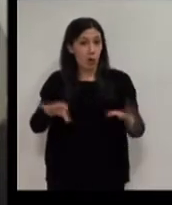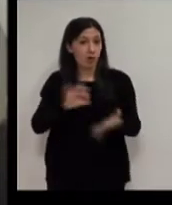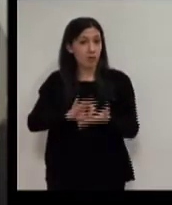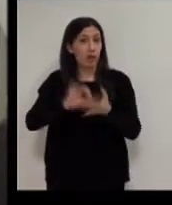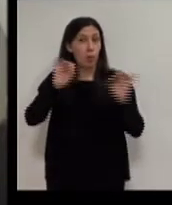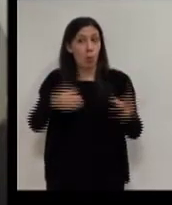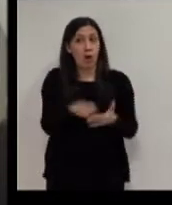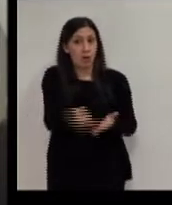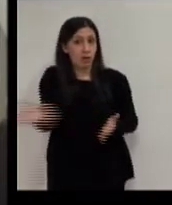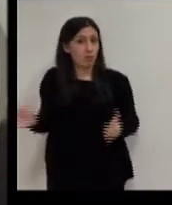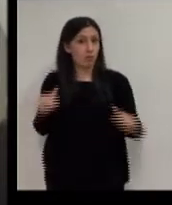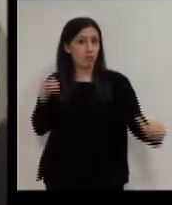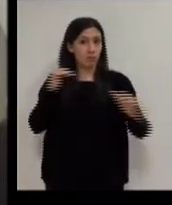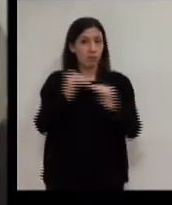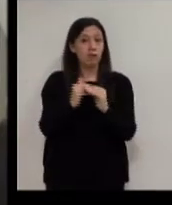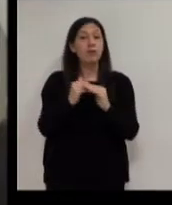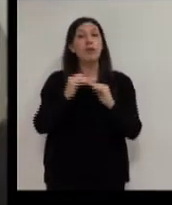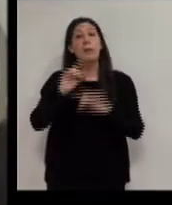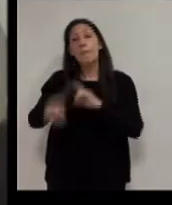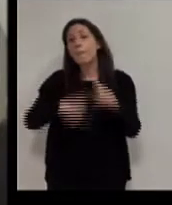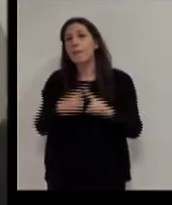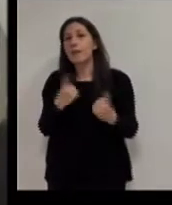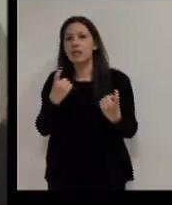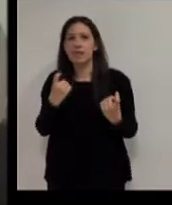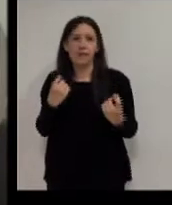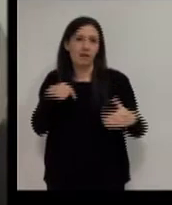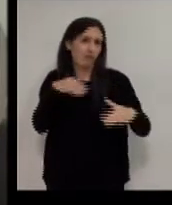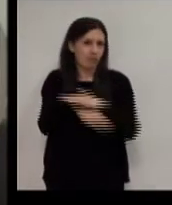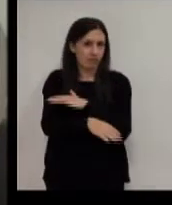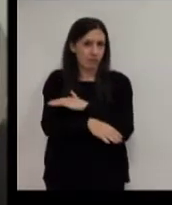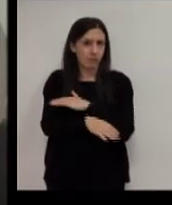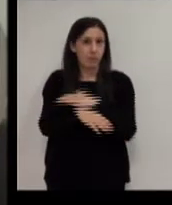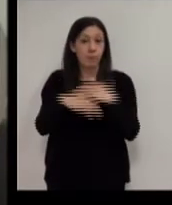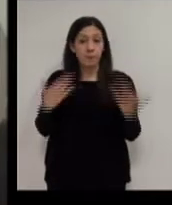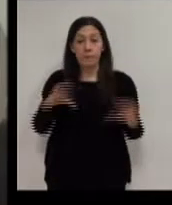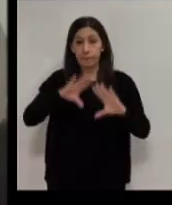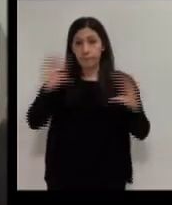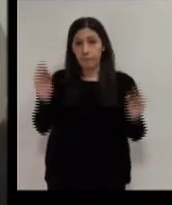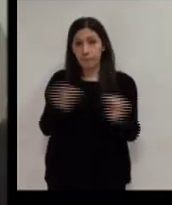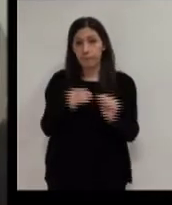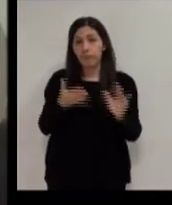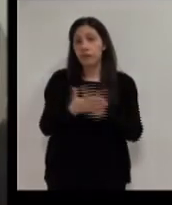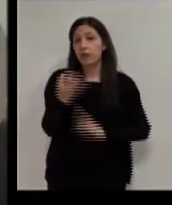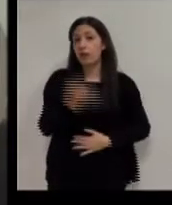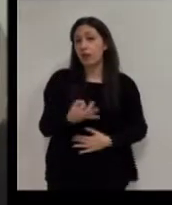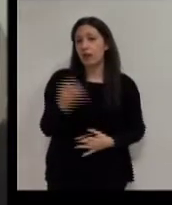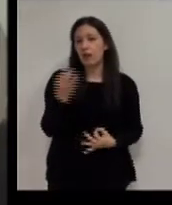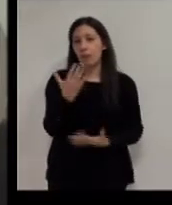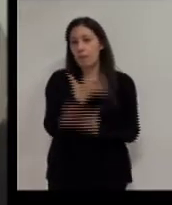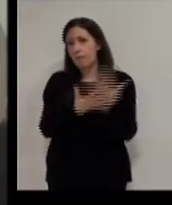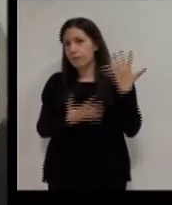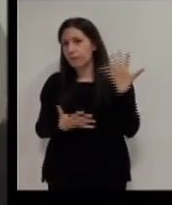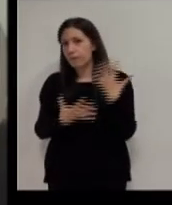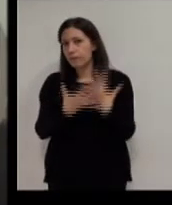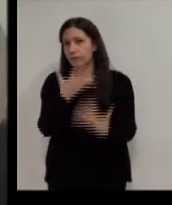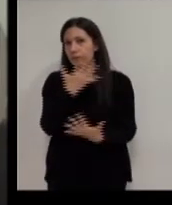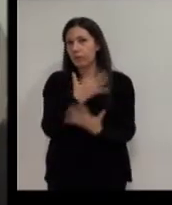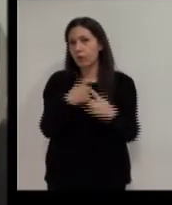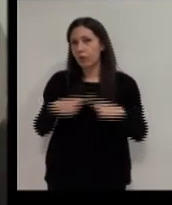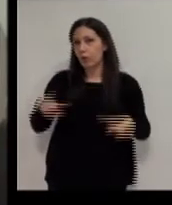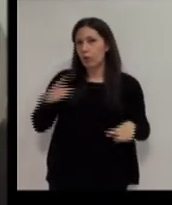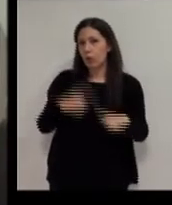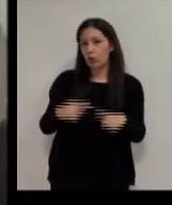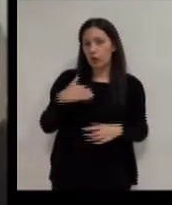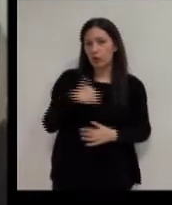que cualquier otro cliente, lo que pasa es que además necesita que sea accesible. Es decir, hay que conseguir conjugar los elementos